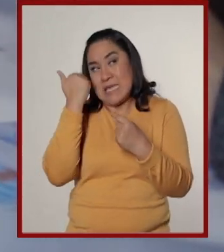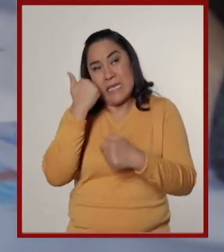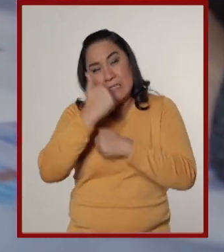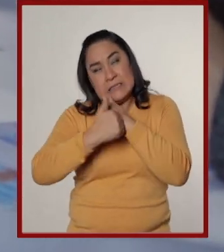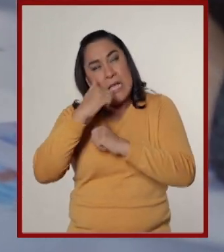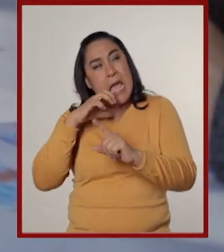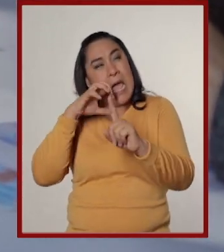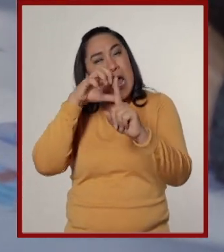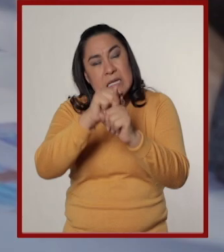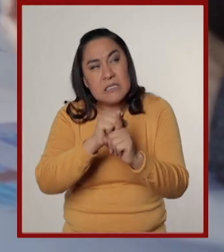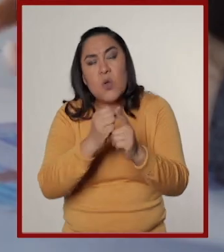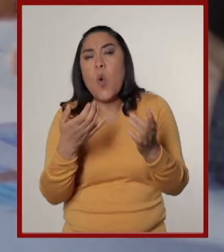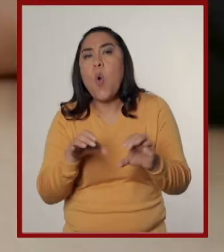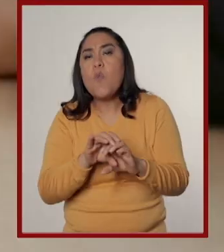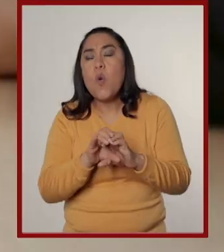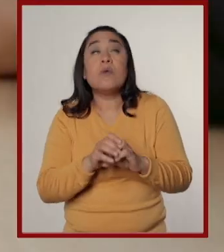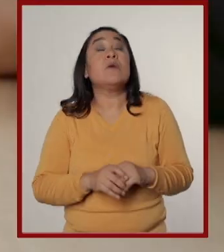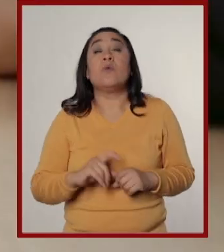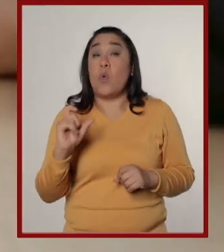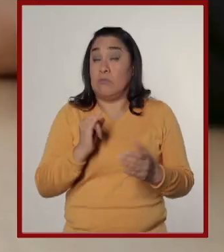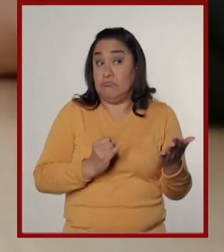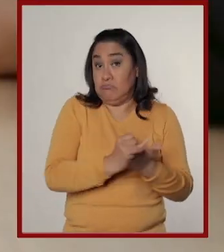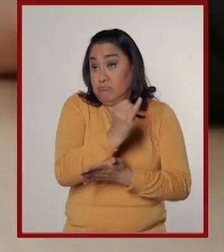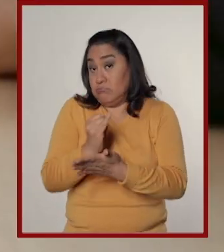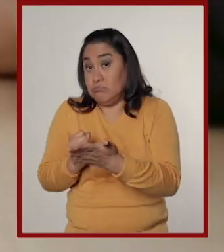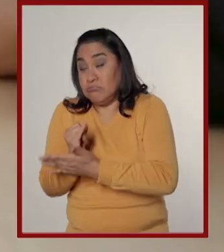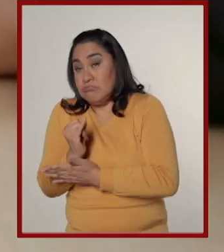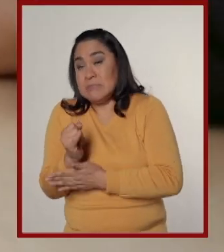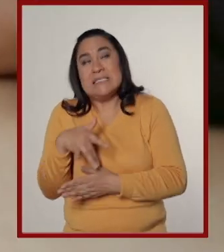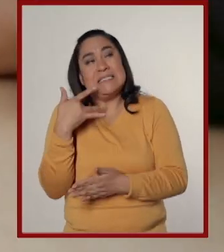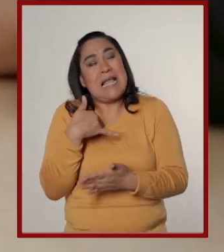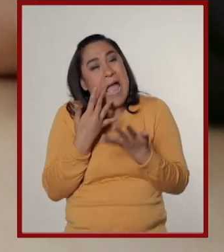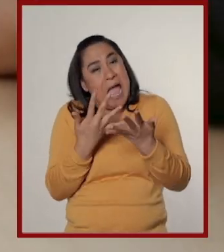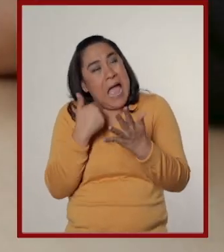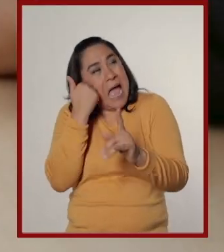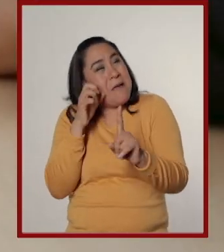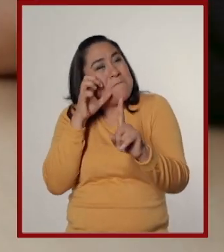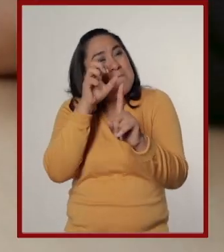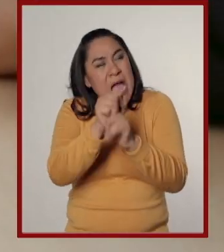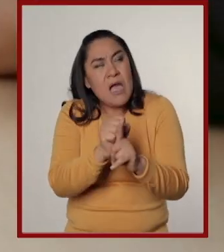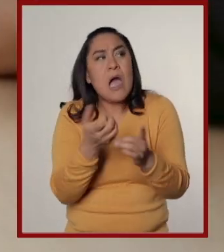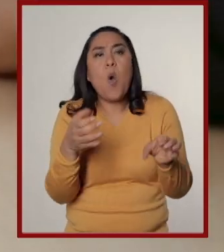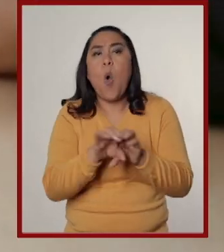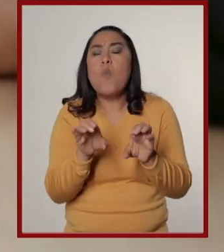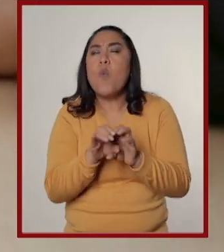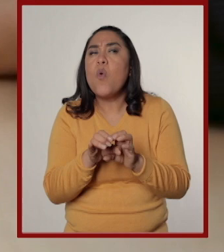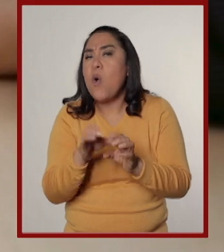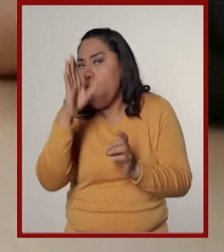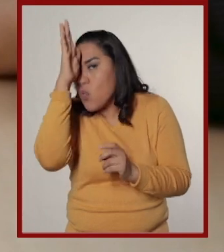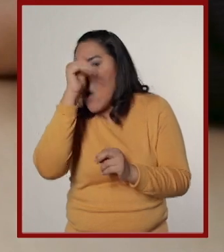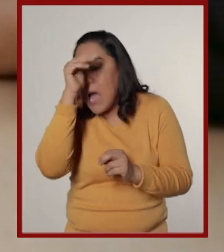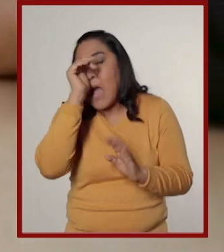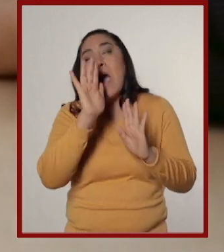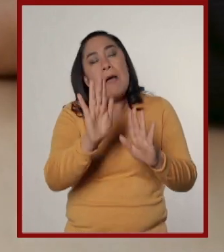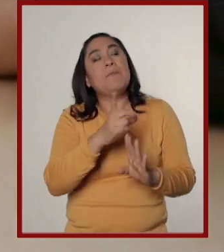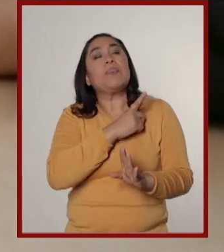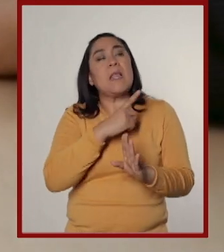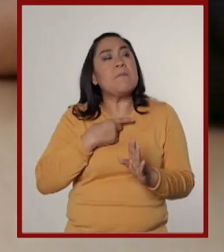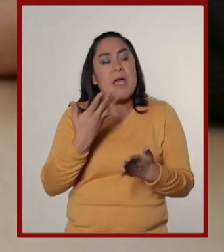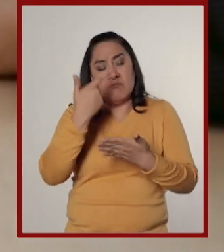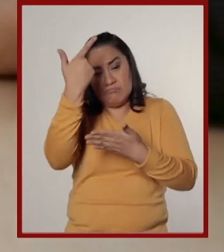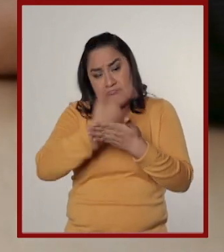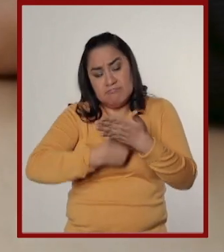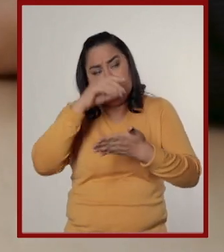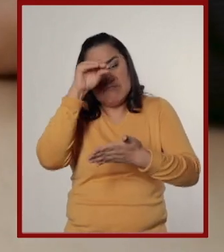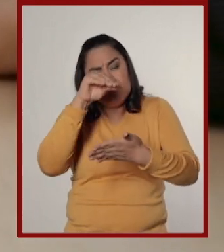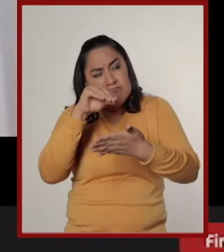¿sí? Lo explicábamos hace ratito. Cuando se tiene la lista, se escoge uno de los temas. Lo